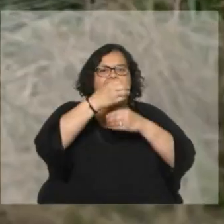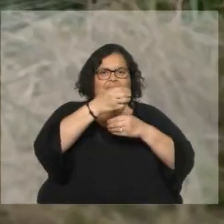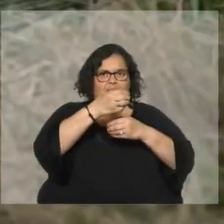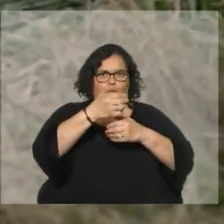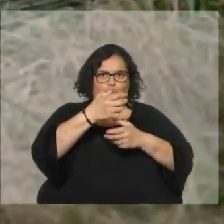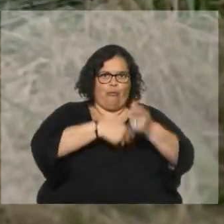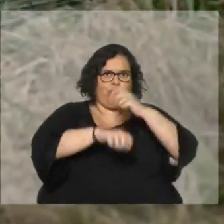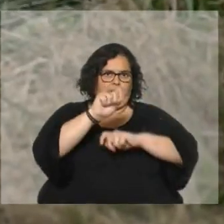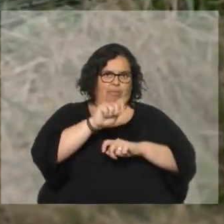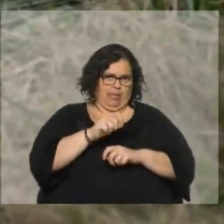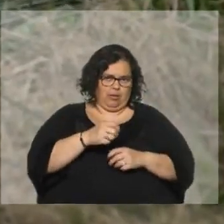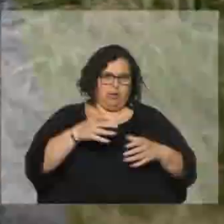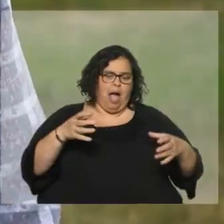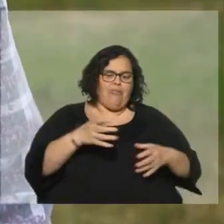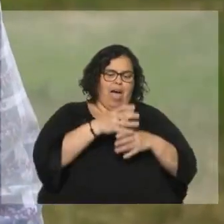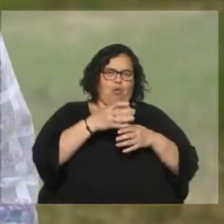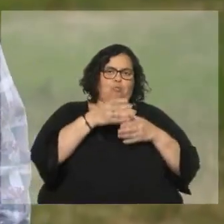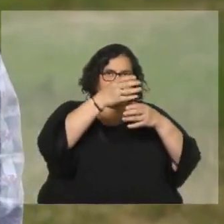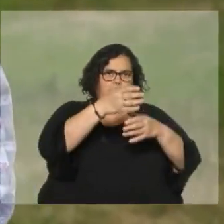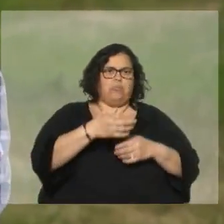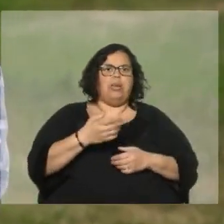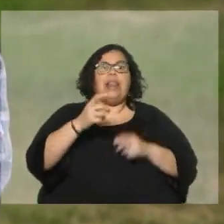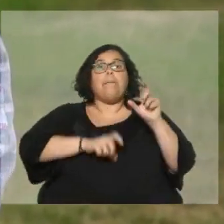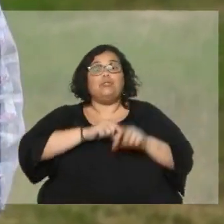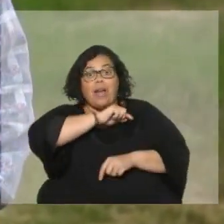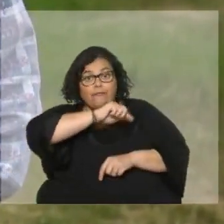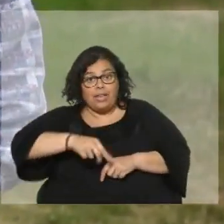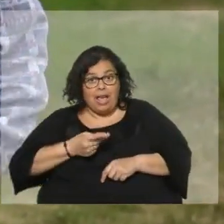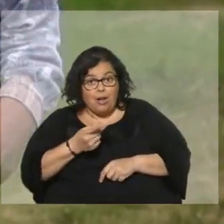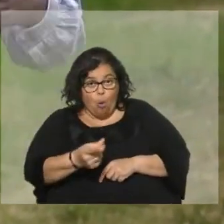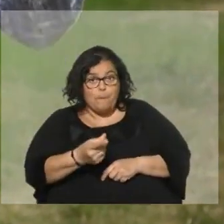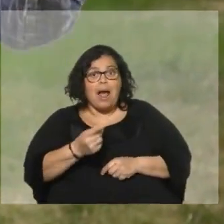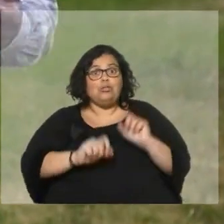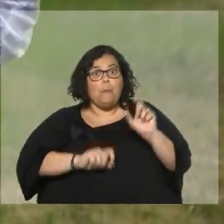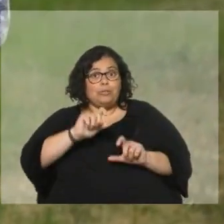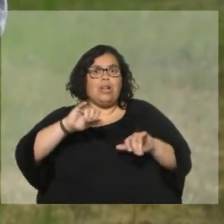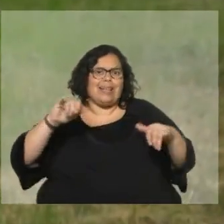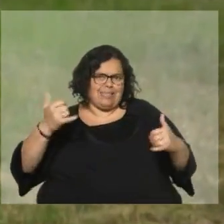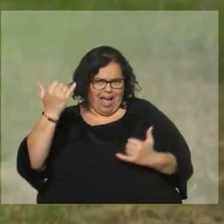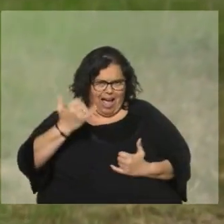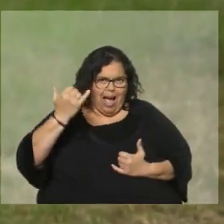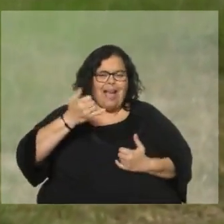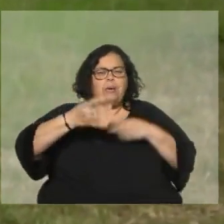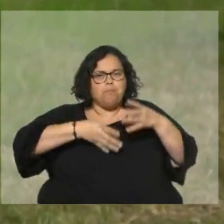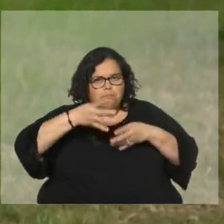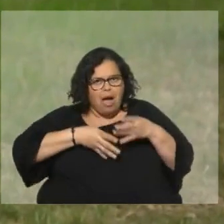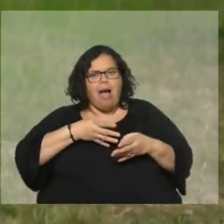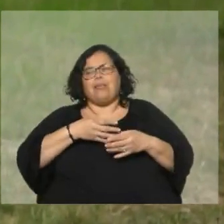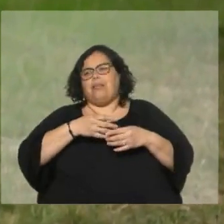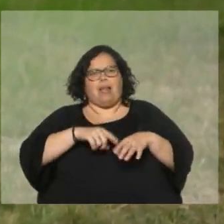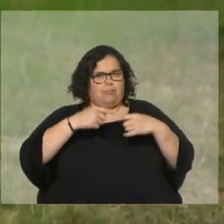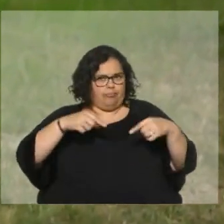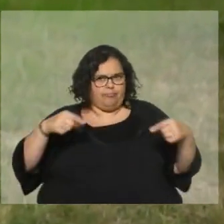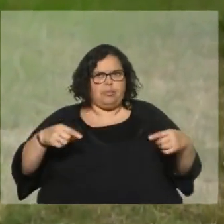Esto siempre es todo un atado. ¿Y la gente que viene a comprar es gente que claro, ya tiene las máquinas las y máquinas. Eso, que tienen como